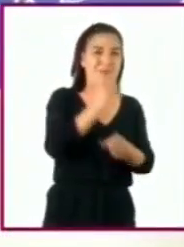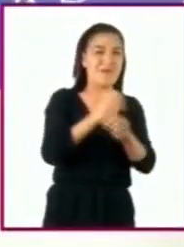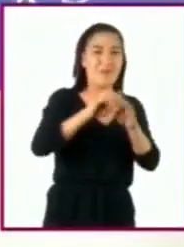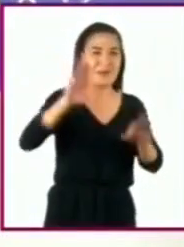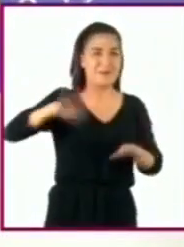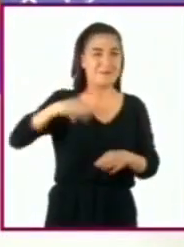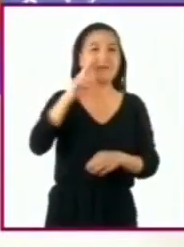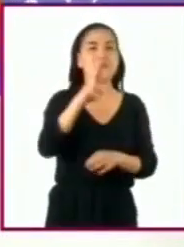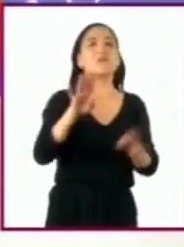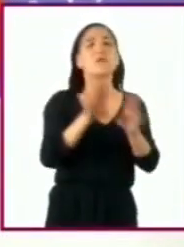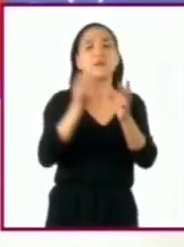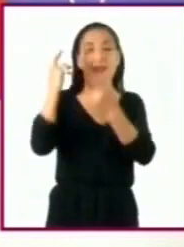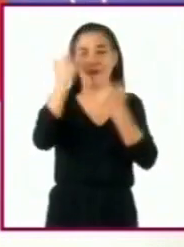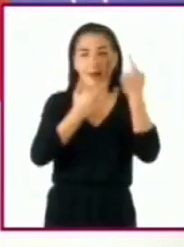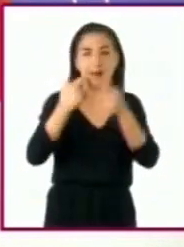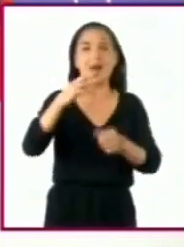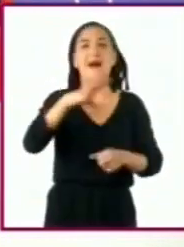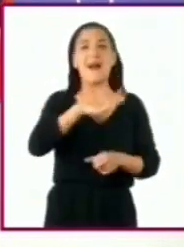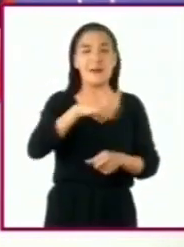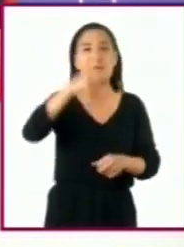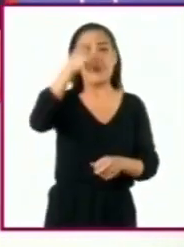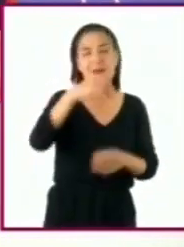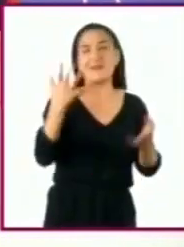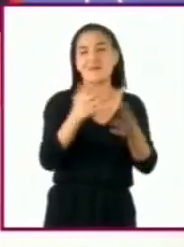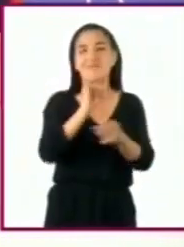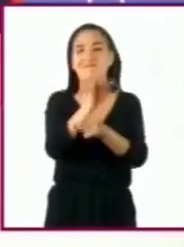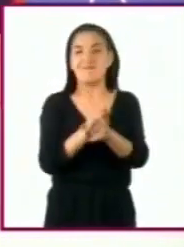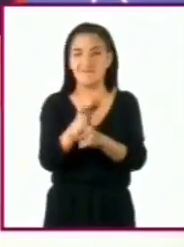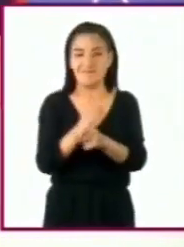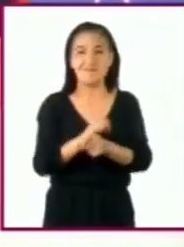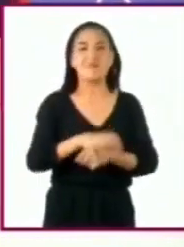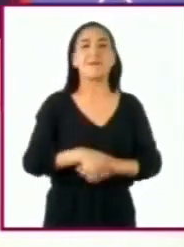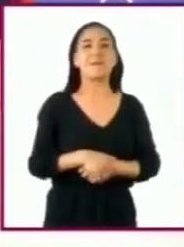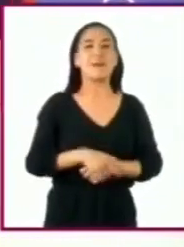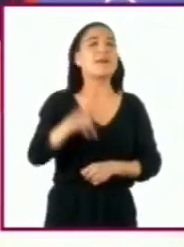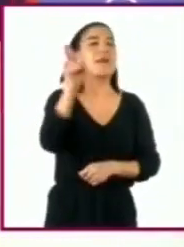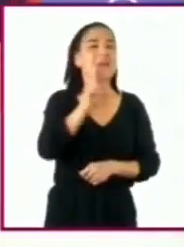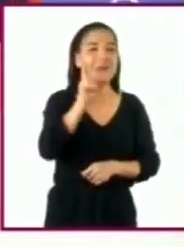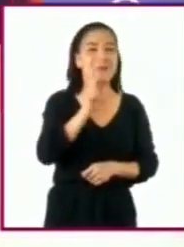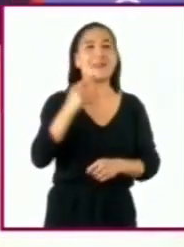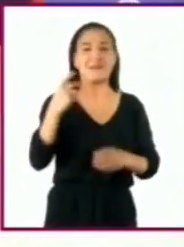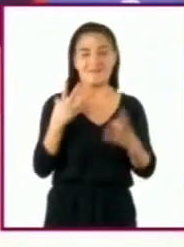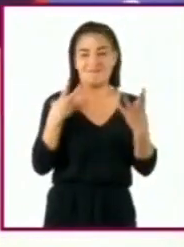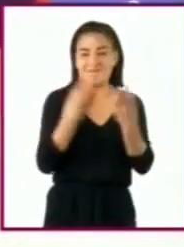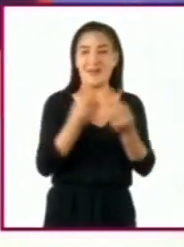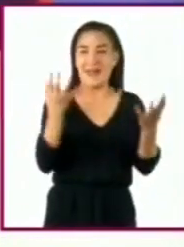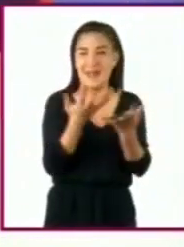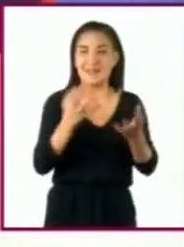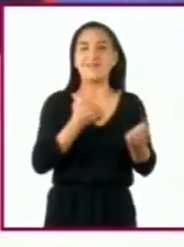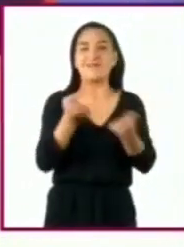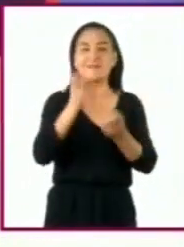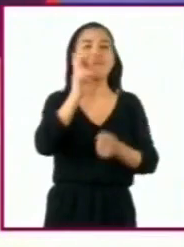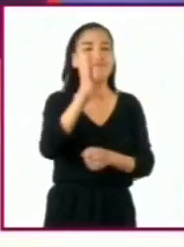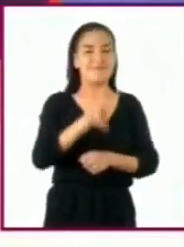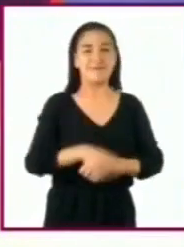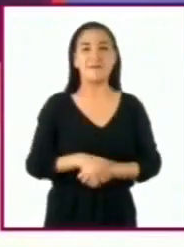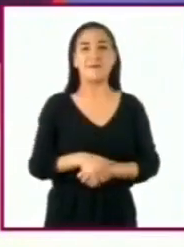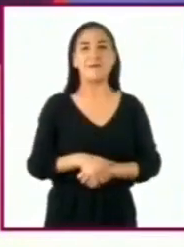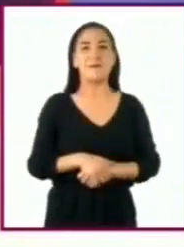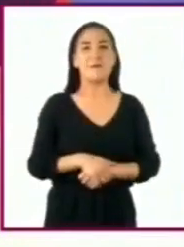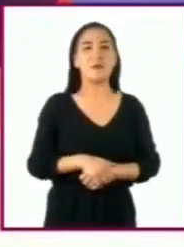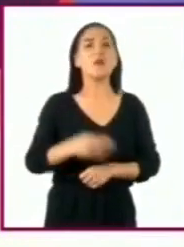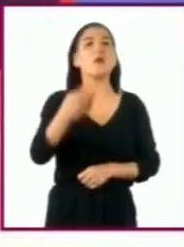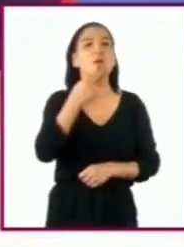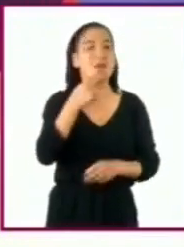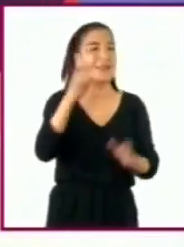analizar los textos que tengamos para algún tema que debamos investigar. Hagamos un ejercicio juntos. Veamos, usemos